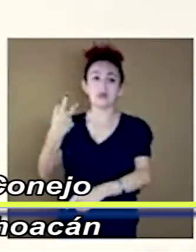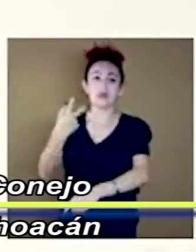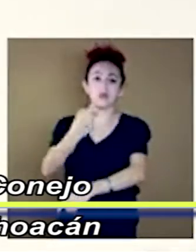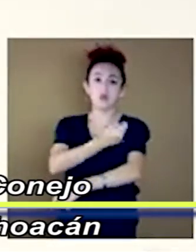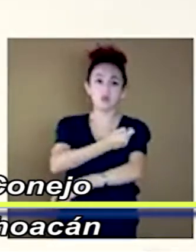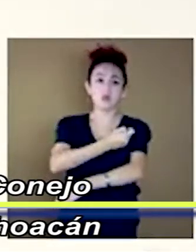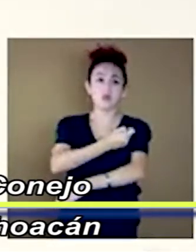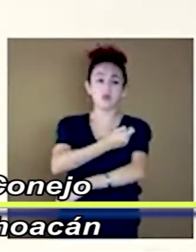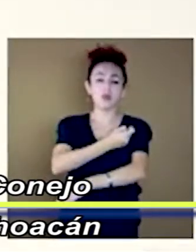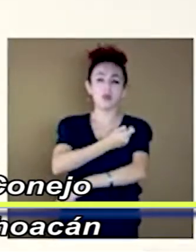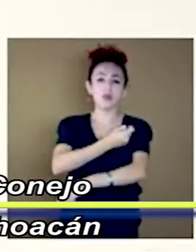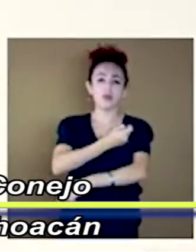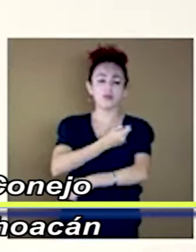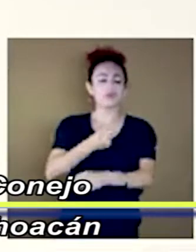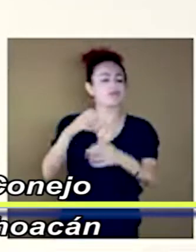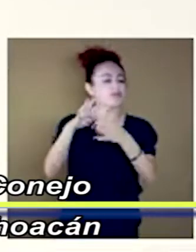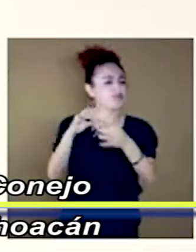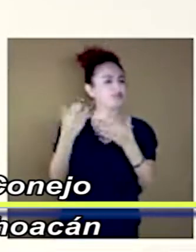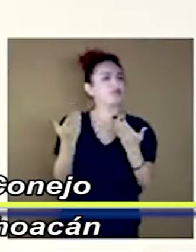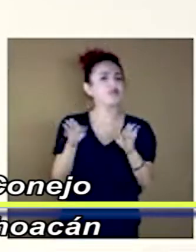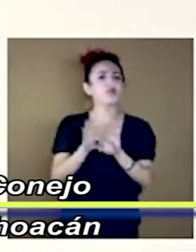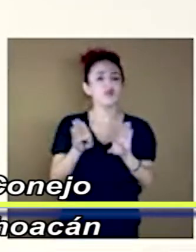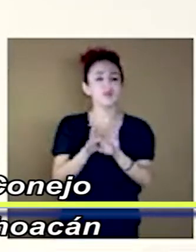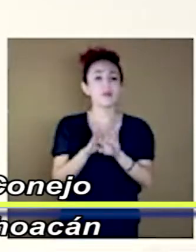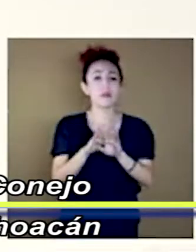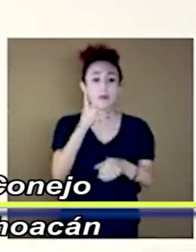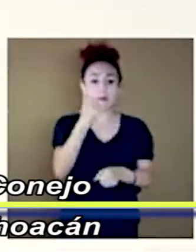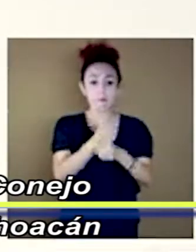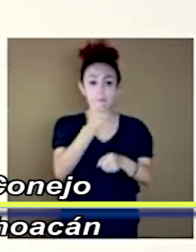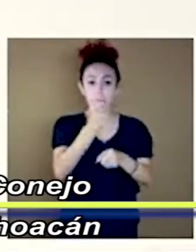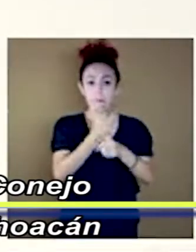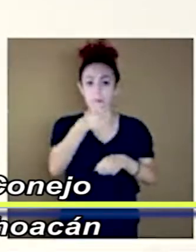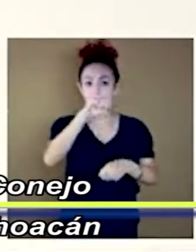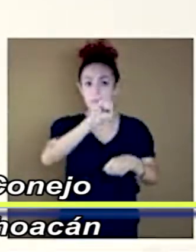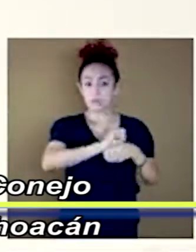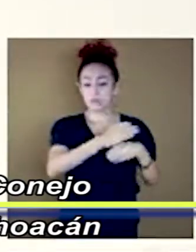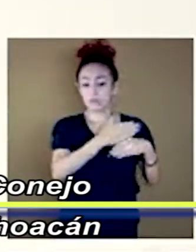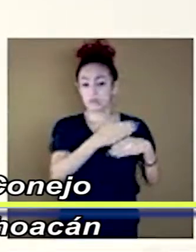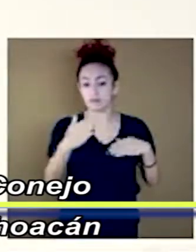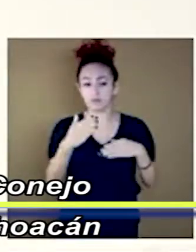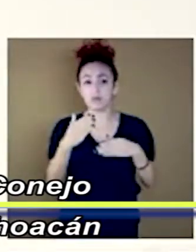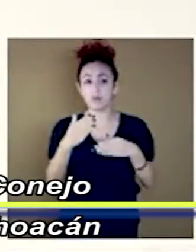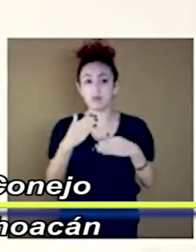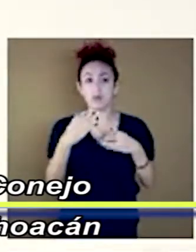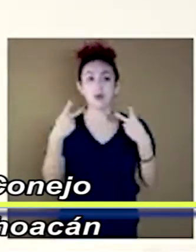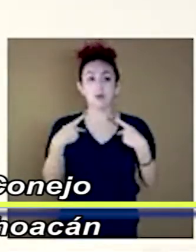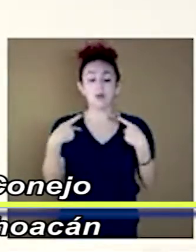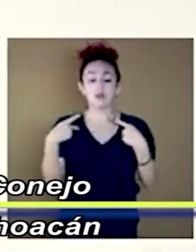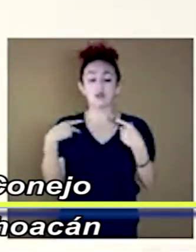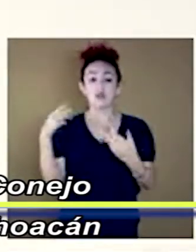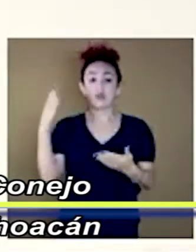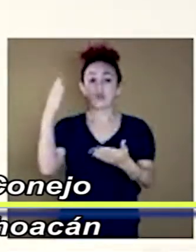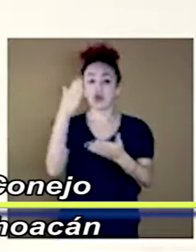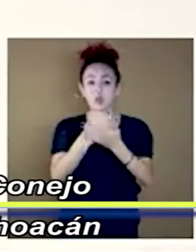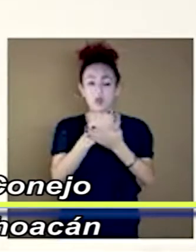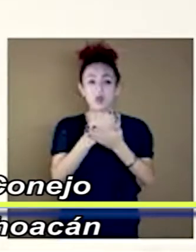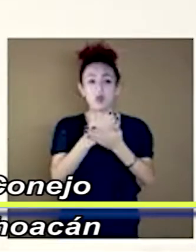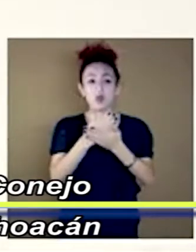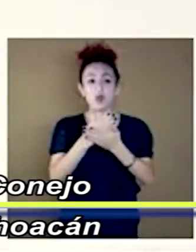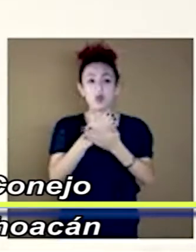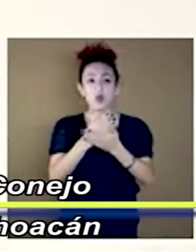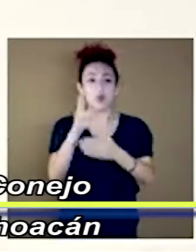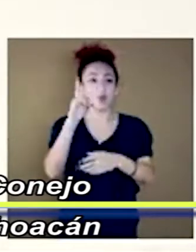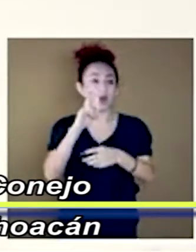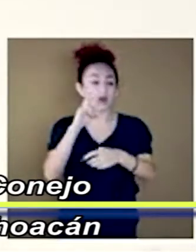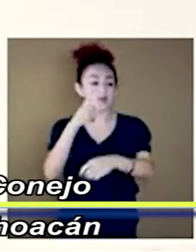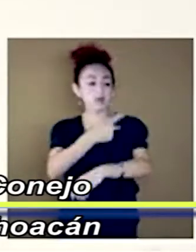Les explico. La primera semana acudieron a hacerse la prueba más de 4